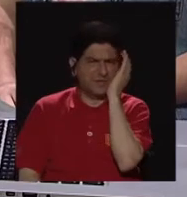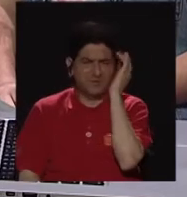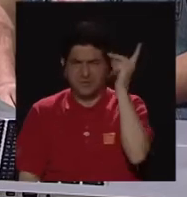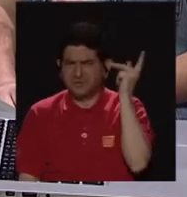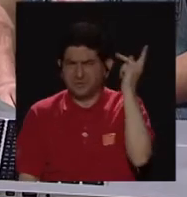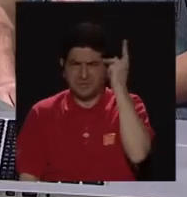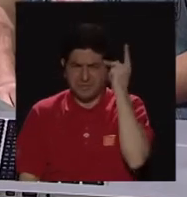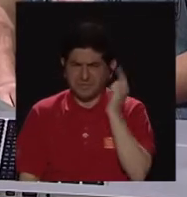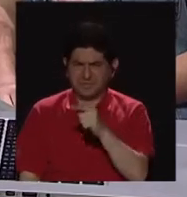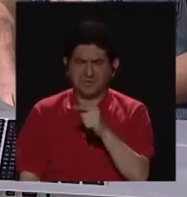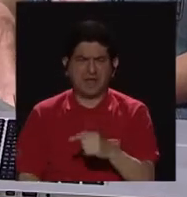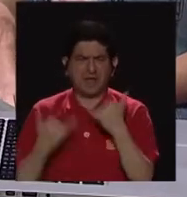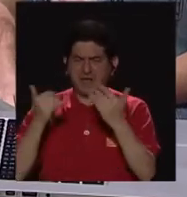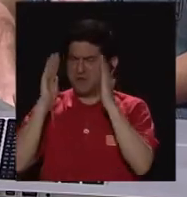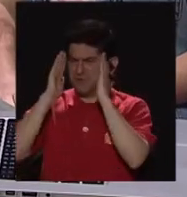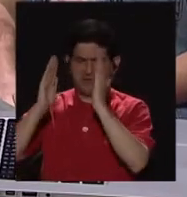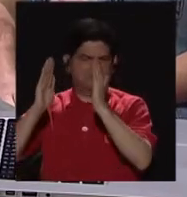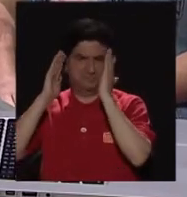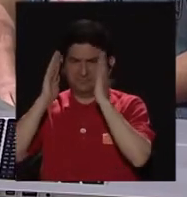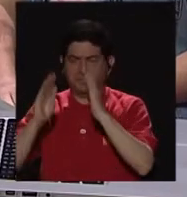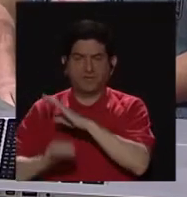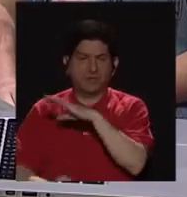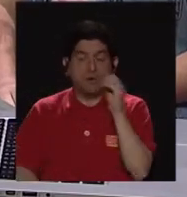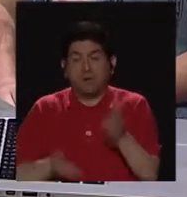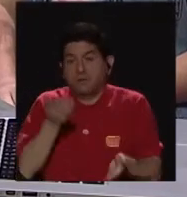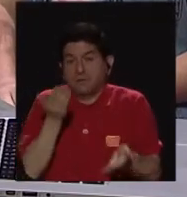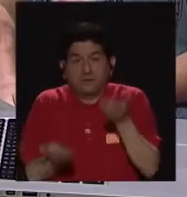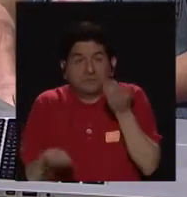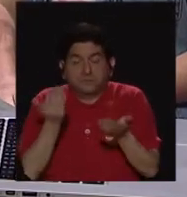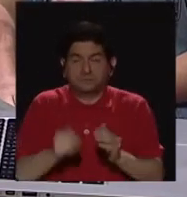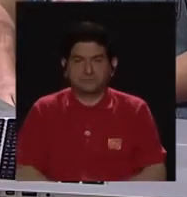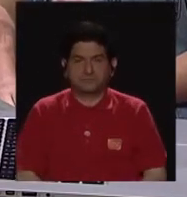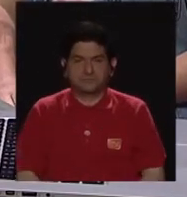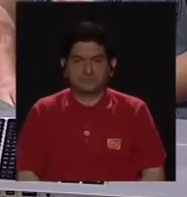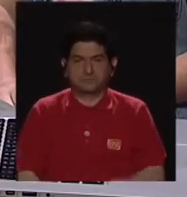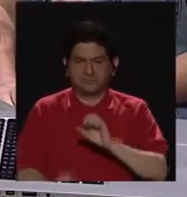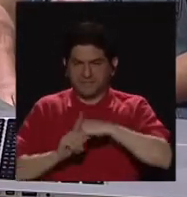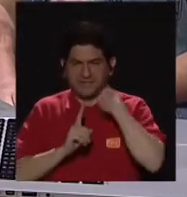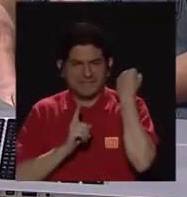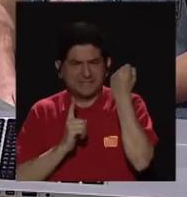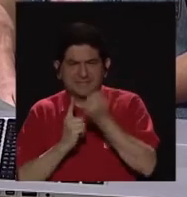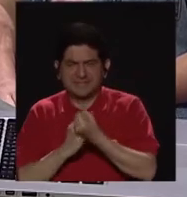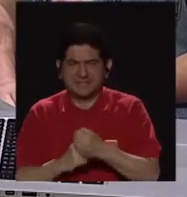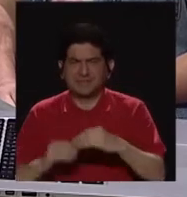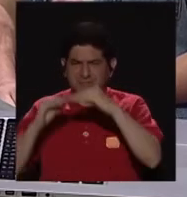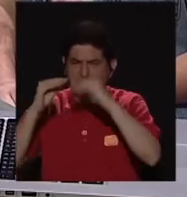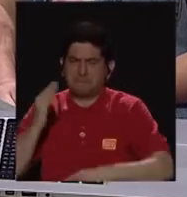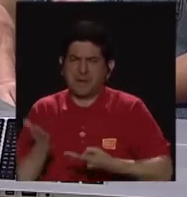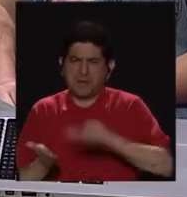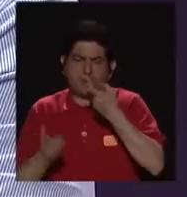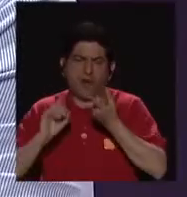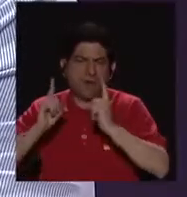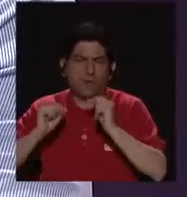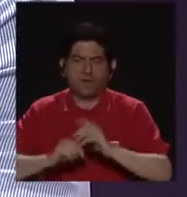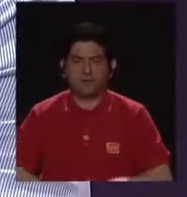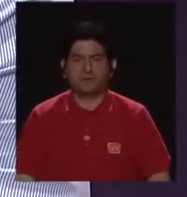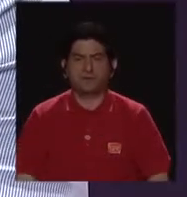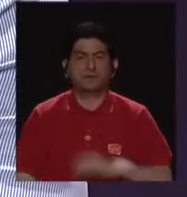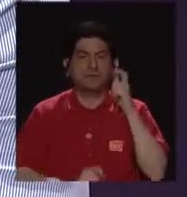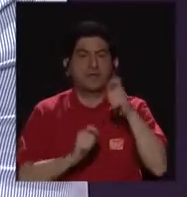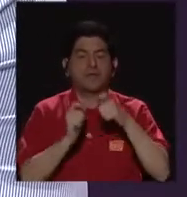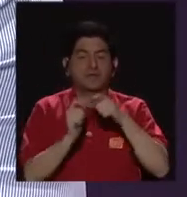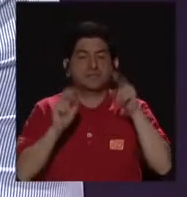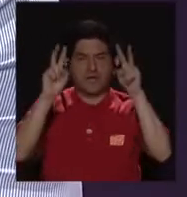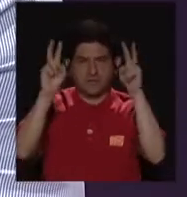políticas están dejando de ser escuchadas o están siendo se les está restando valor precisamente